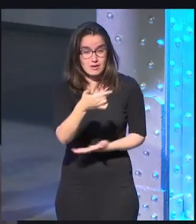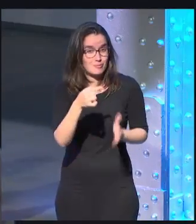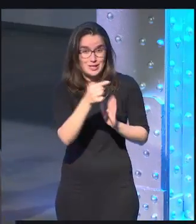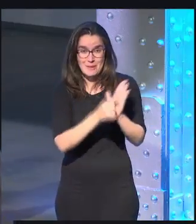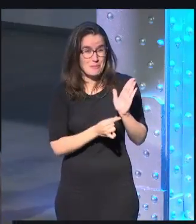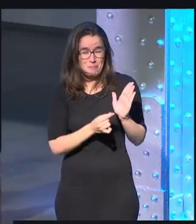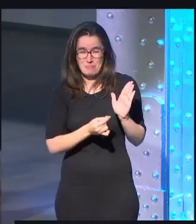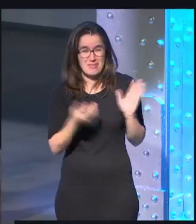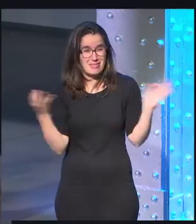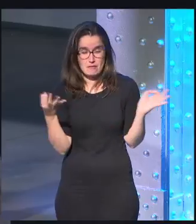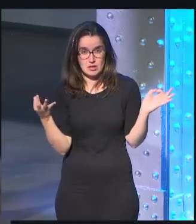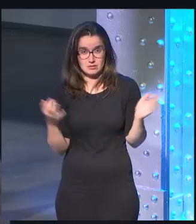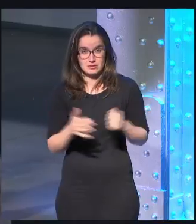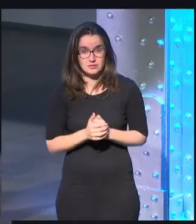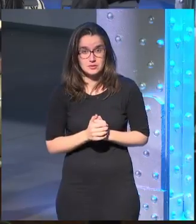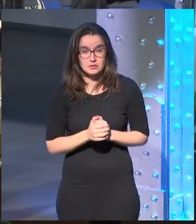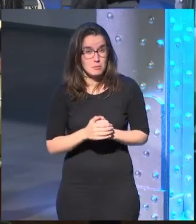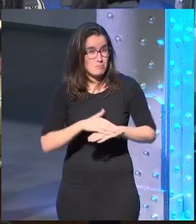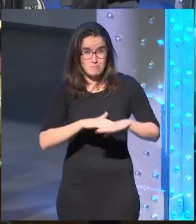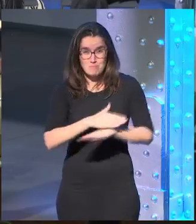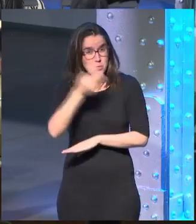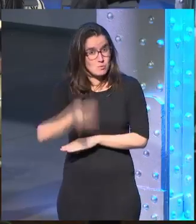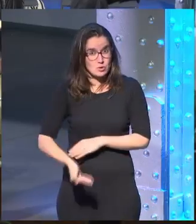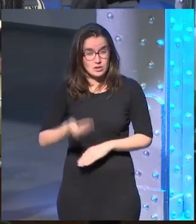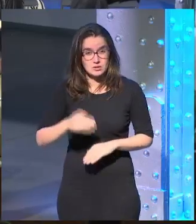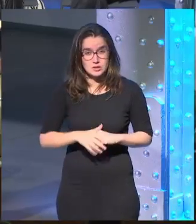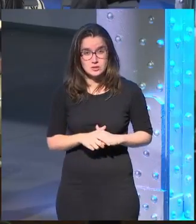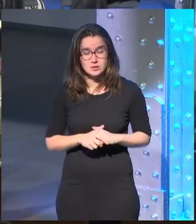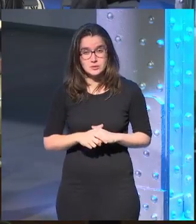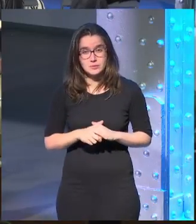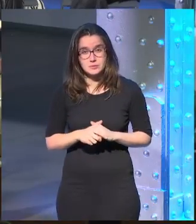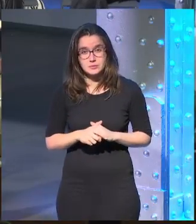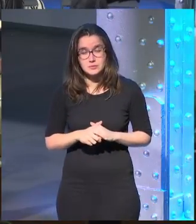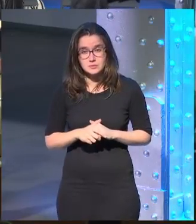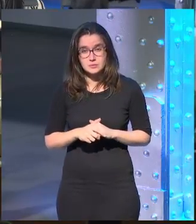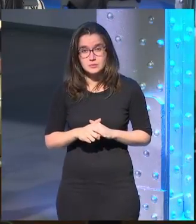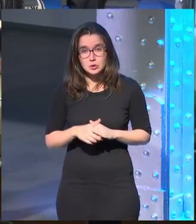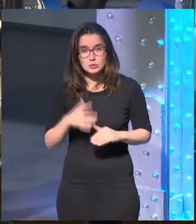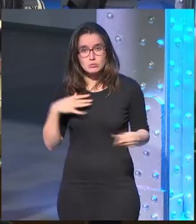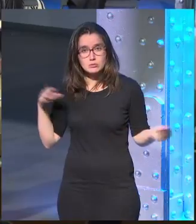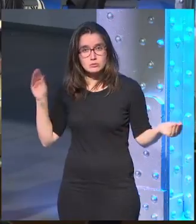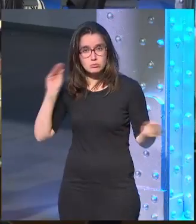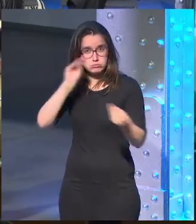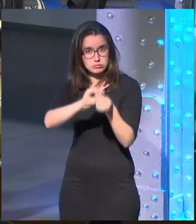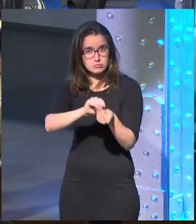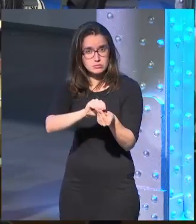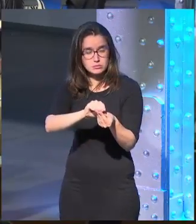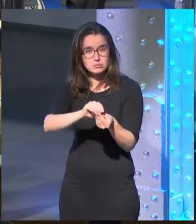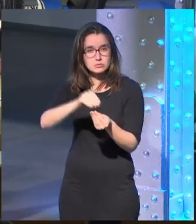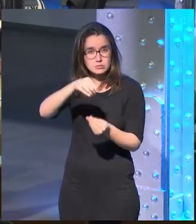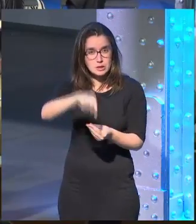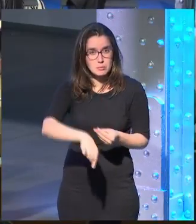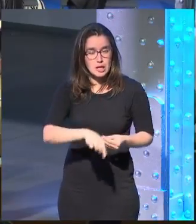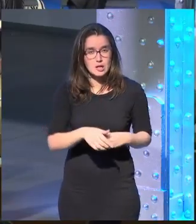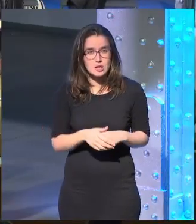requisito fundamental, ¿eh? Te diría, fundamental. Sí, me sumo, estoy totalmente de acuerdo con lo que acaban